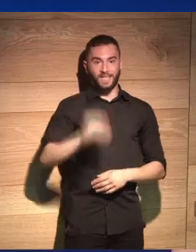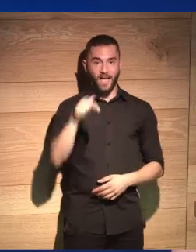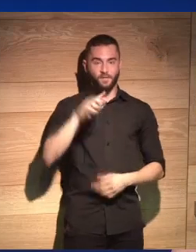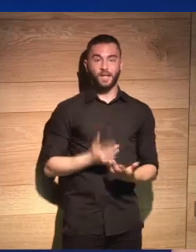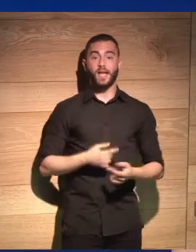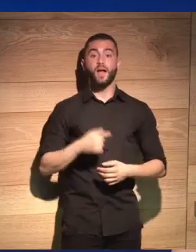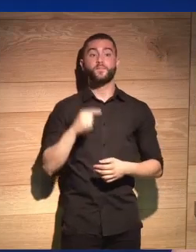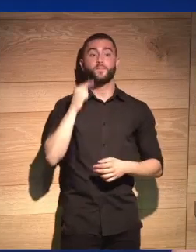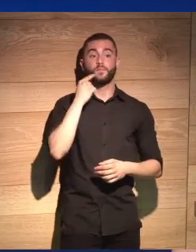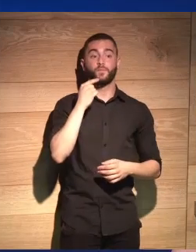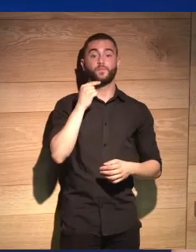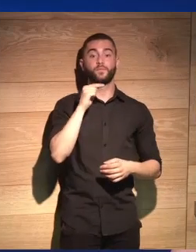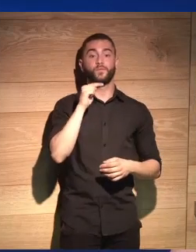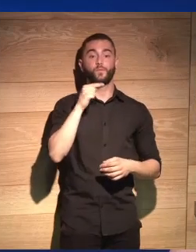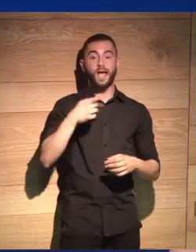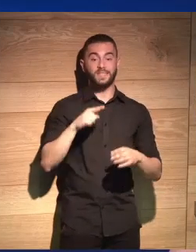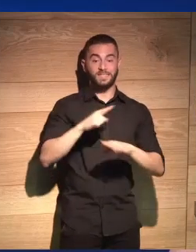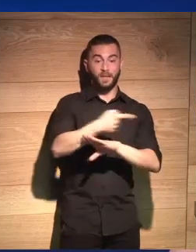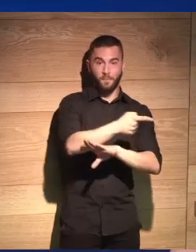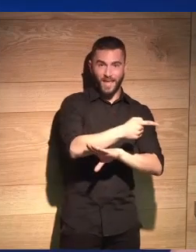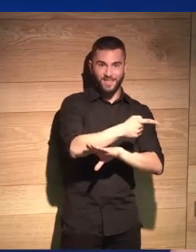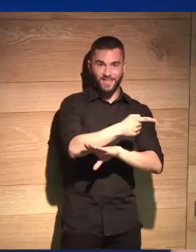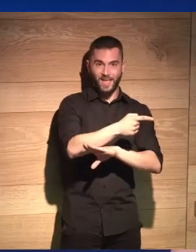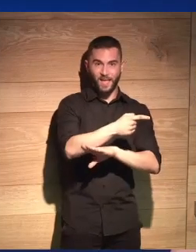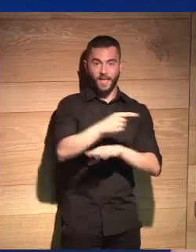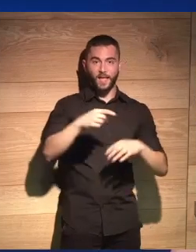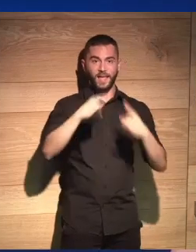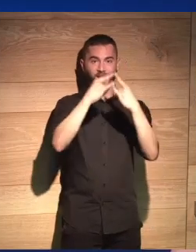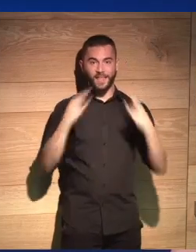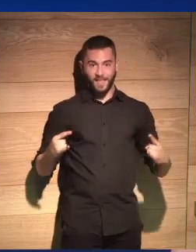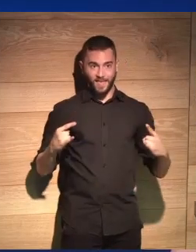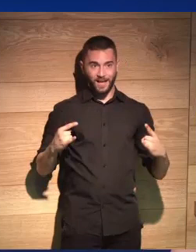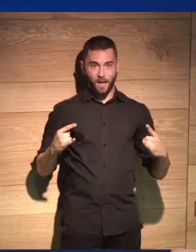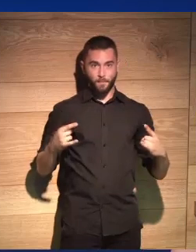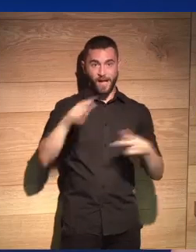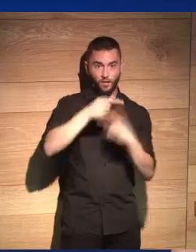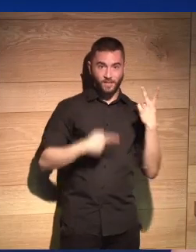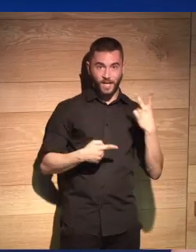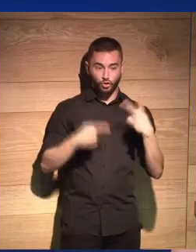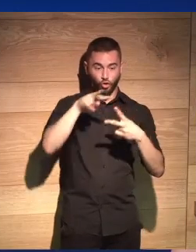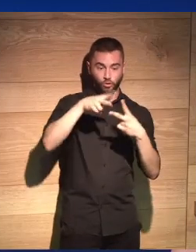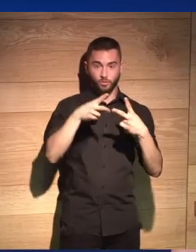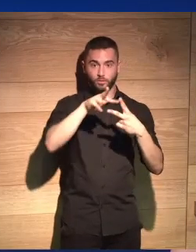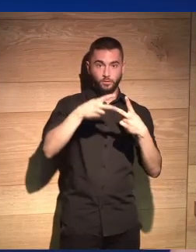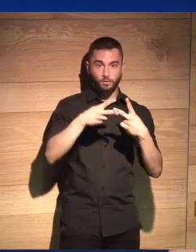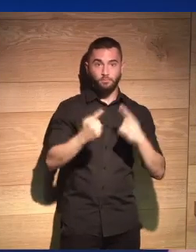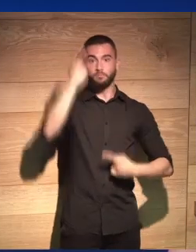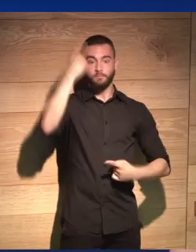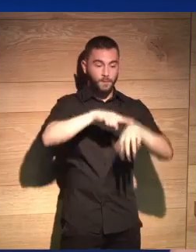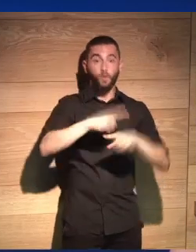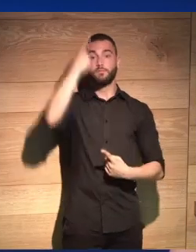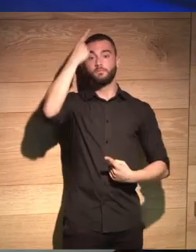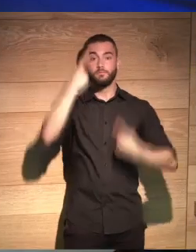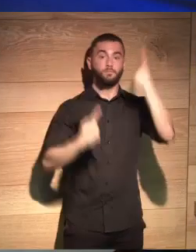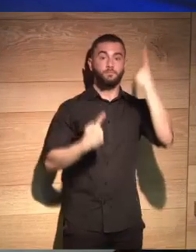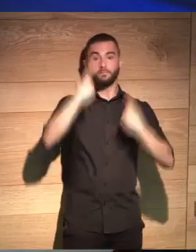una serpiente fuera de la tienda de campaña. Y de vez en cuando la serpiente o la tienda de campaña se movían un poco. Y llevaban ya 1